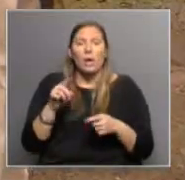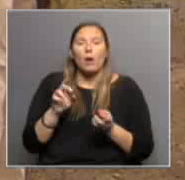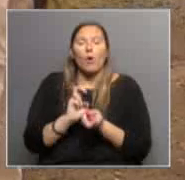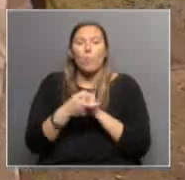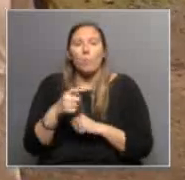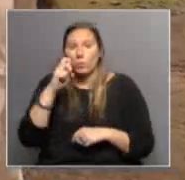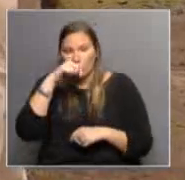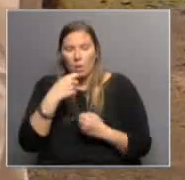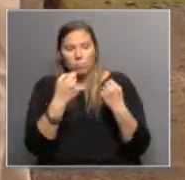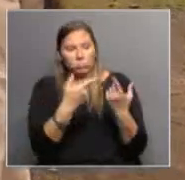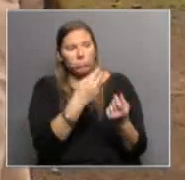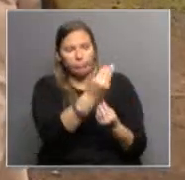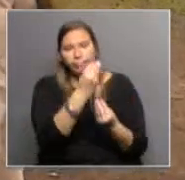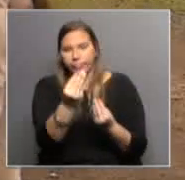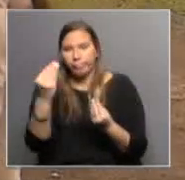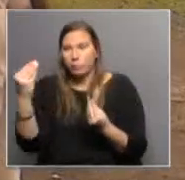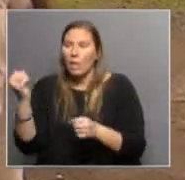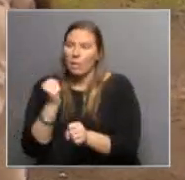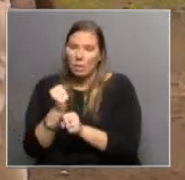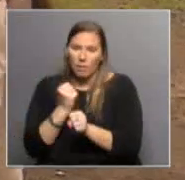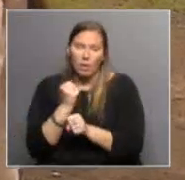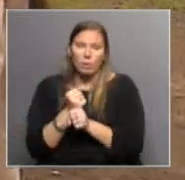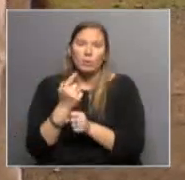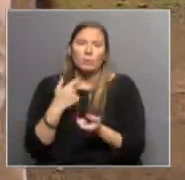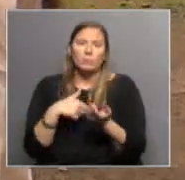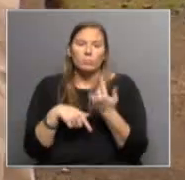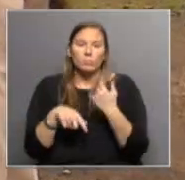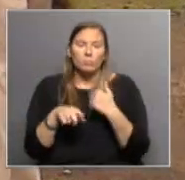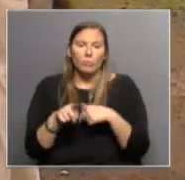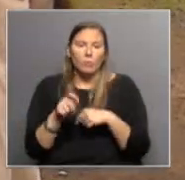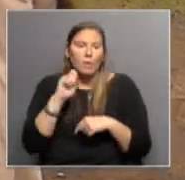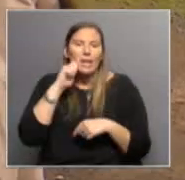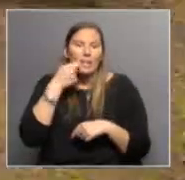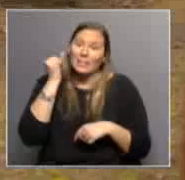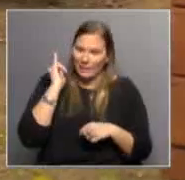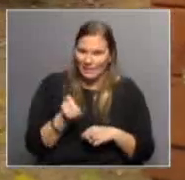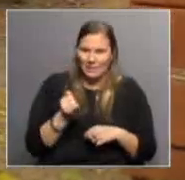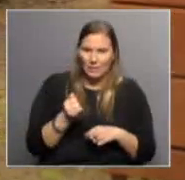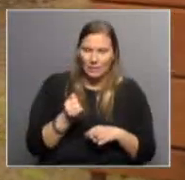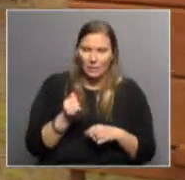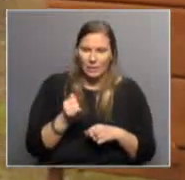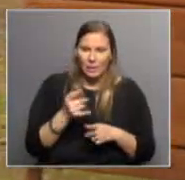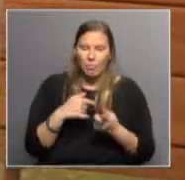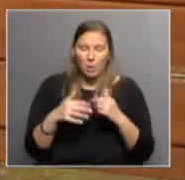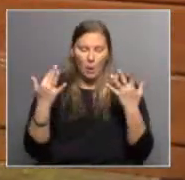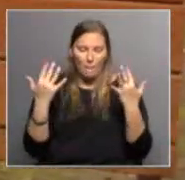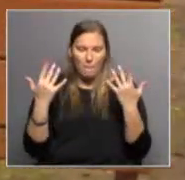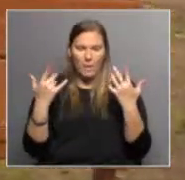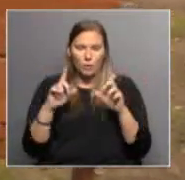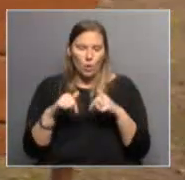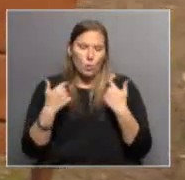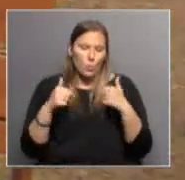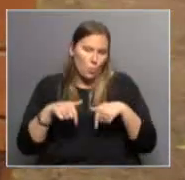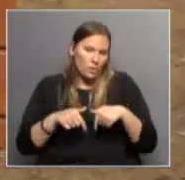generar puestos de trabajo a través de esta idea. Entonces, bueno, lo bueno es que es linda así y es hecha por manos